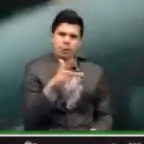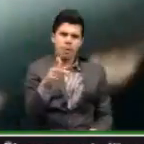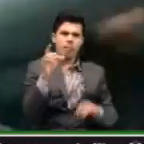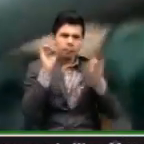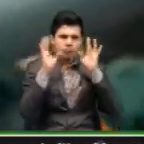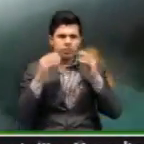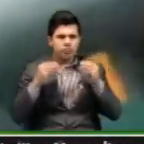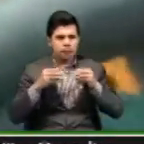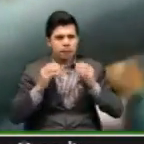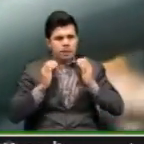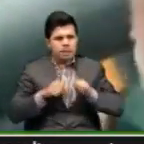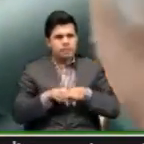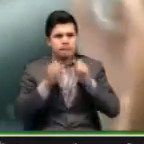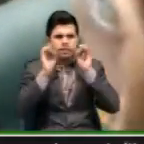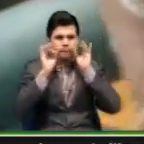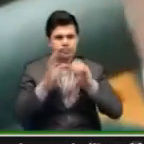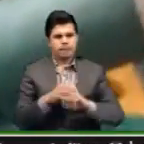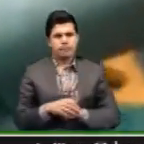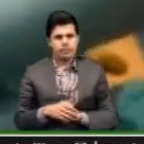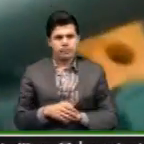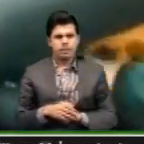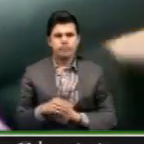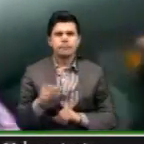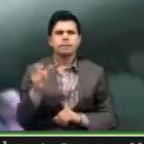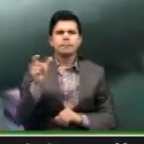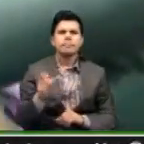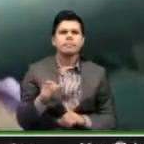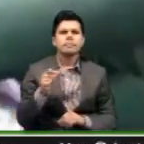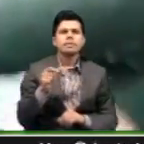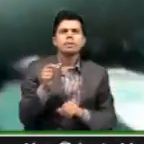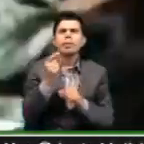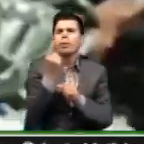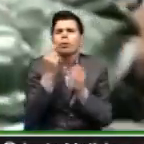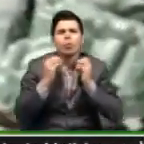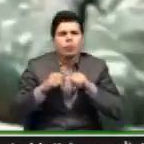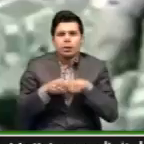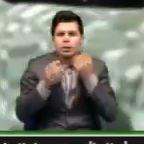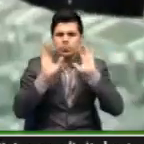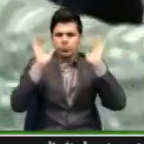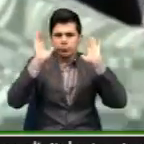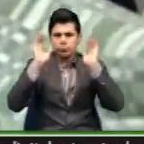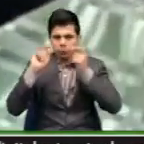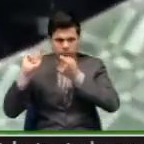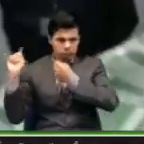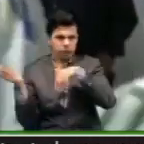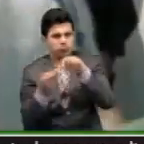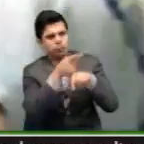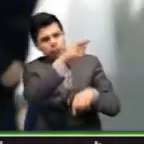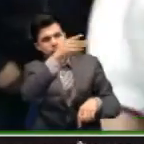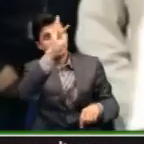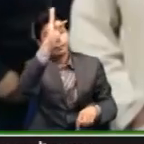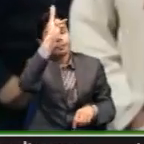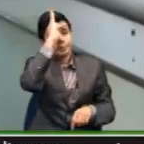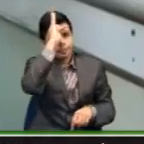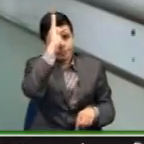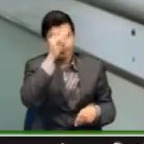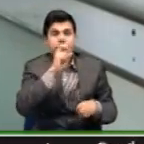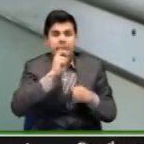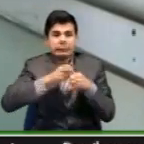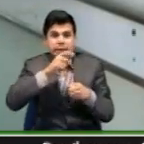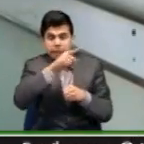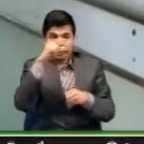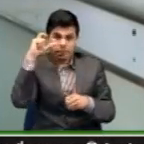vía en este hecho solamente quedó lesionada una persona que fue remitida a un centro asistencial en